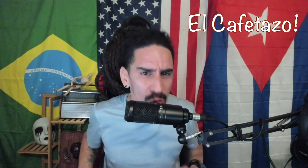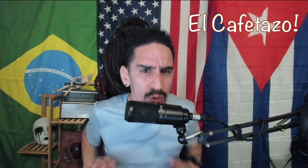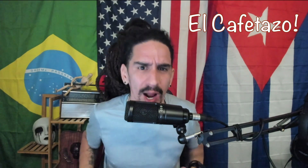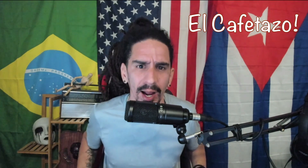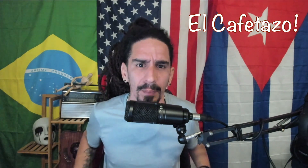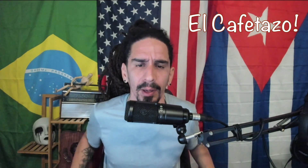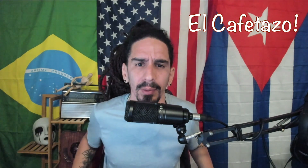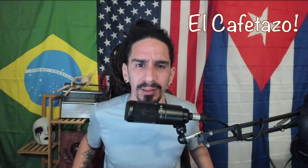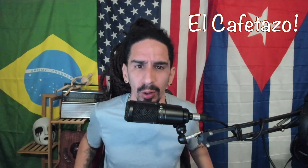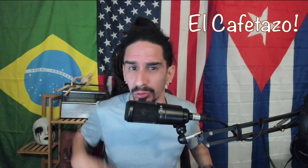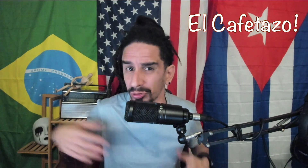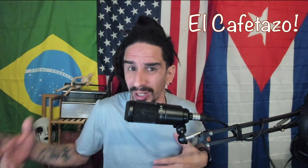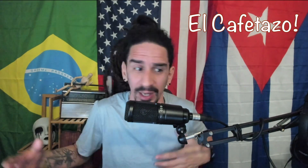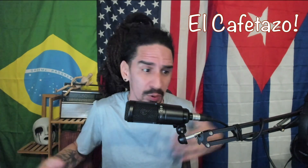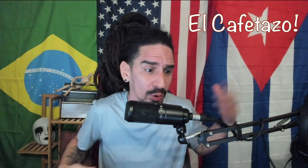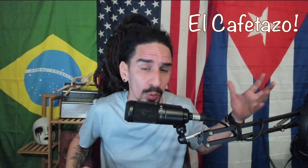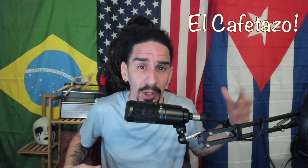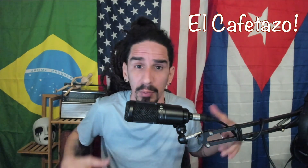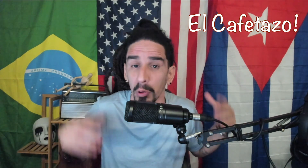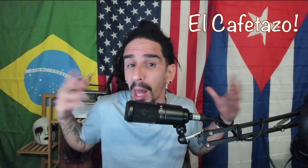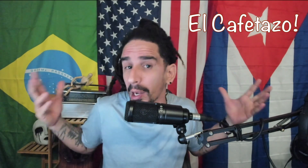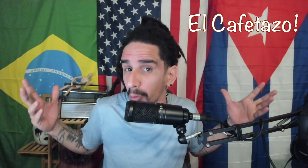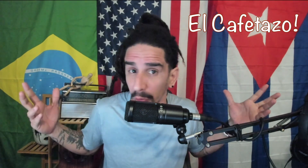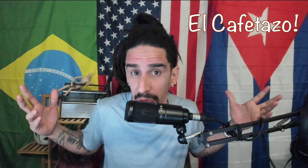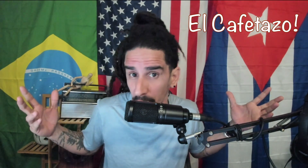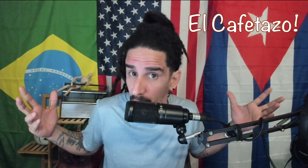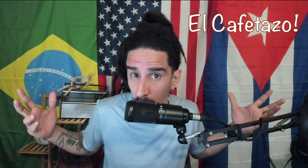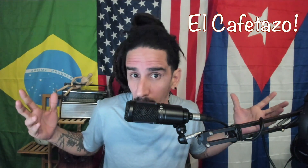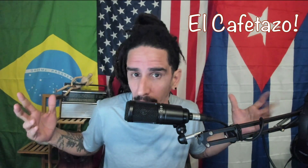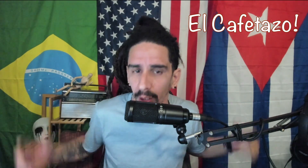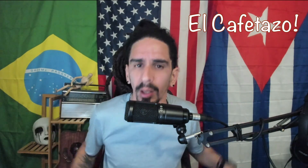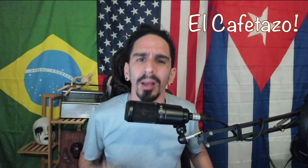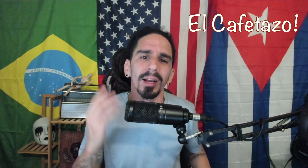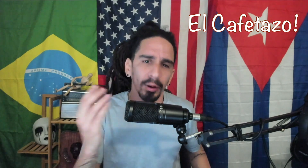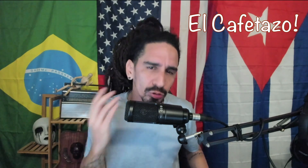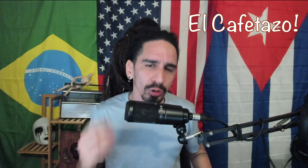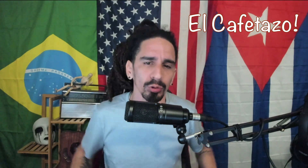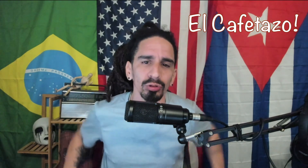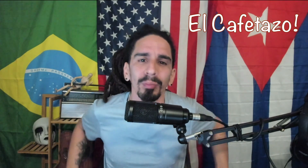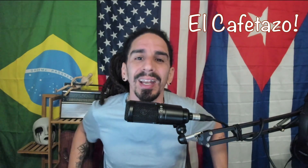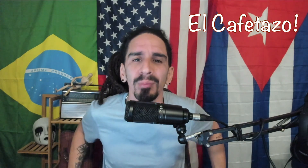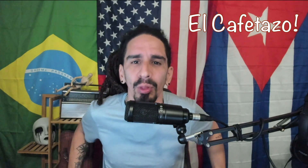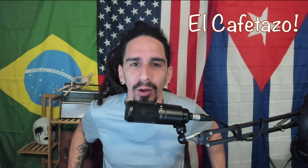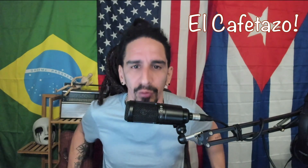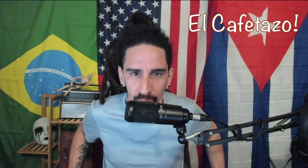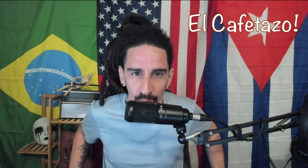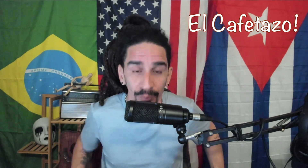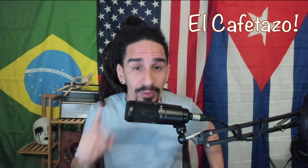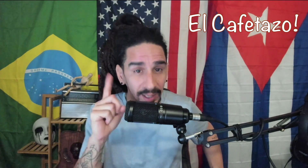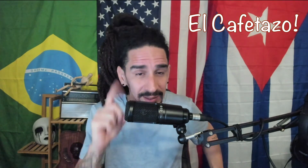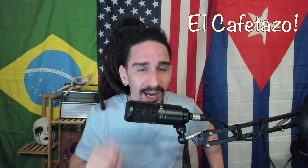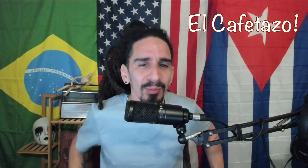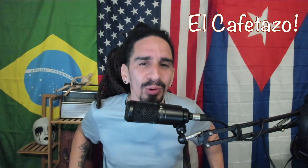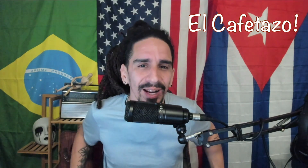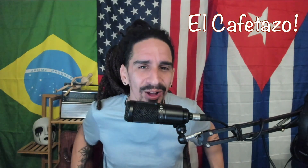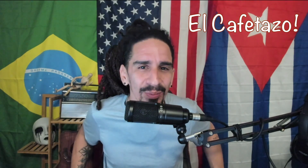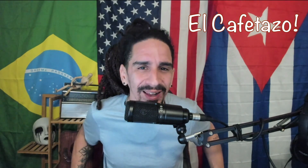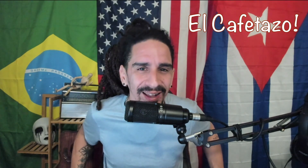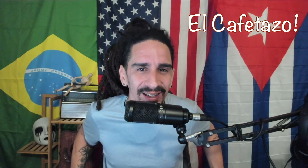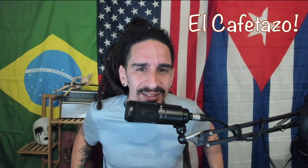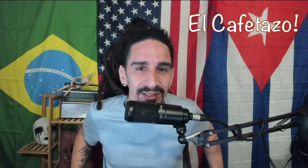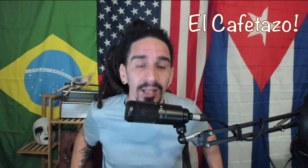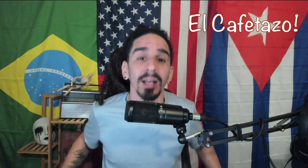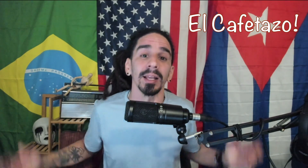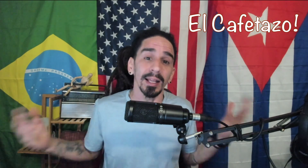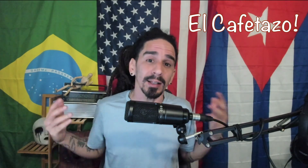personas que nunca han experimentado el socialismo el comunismo y una cubana que nosotros venimos del futuro y traemos un recado